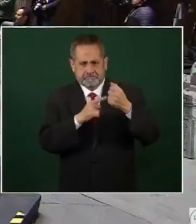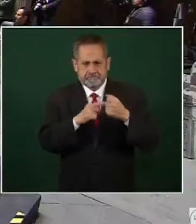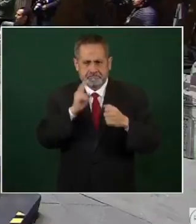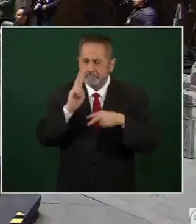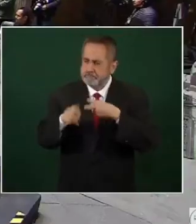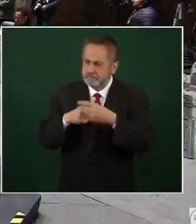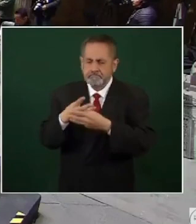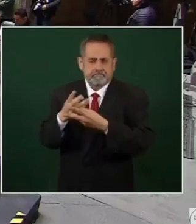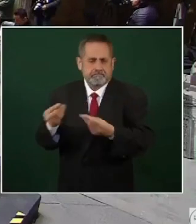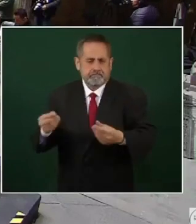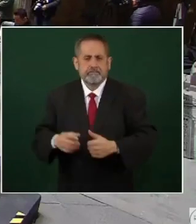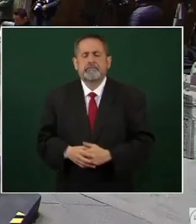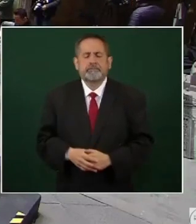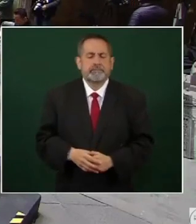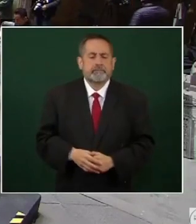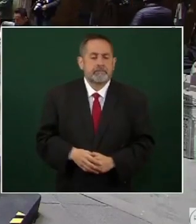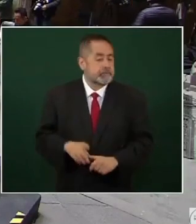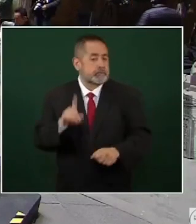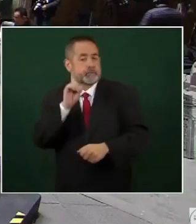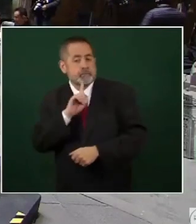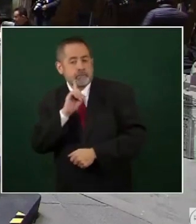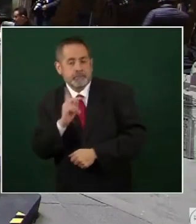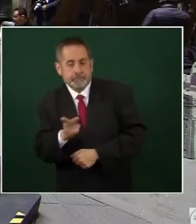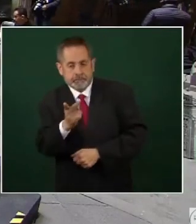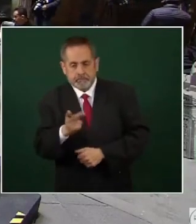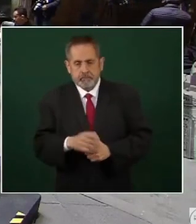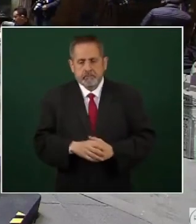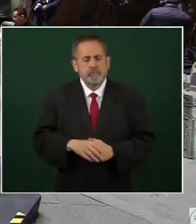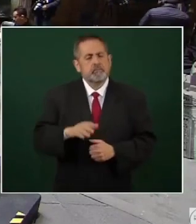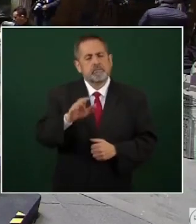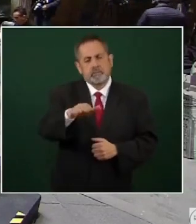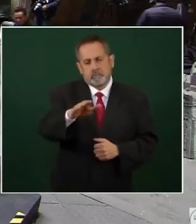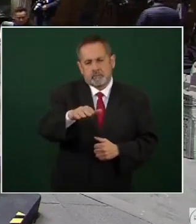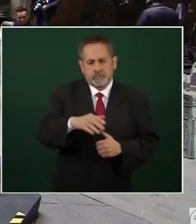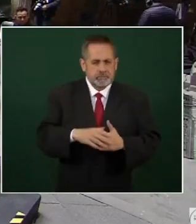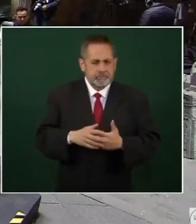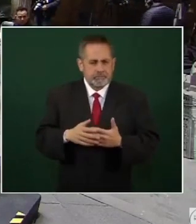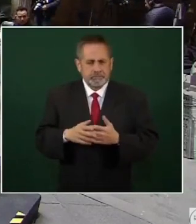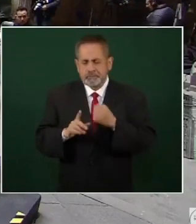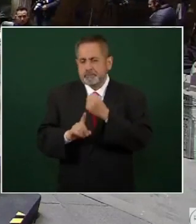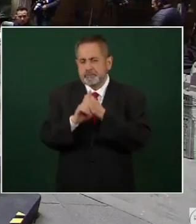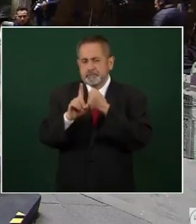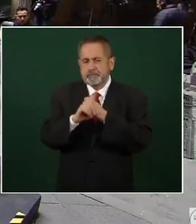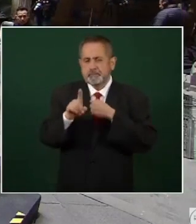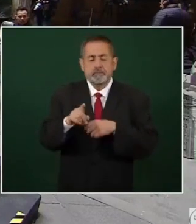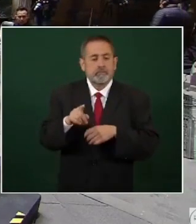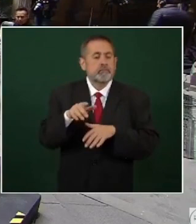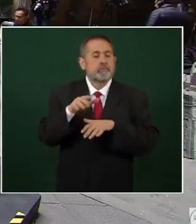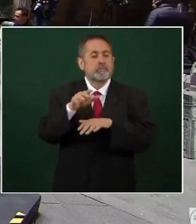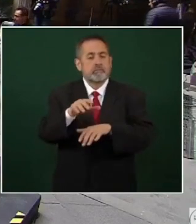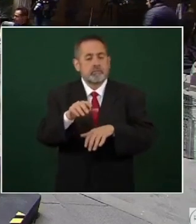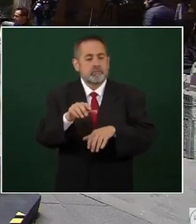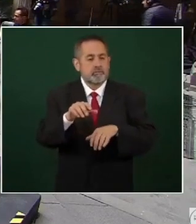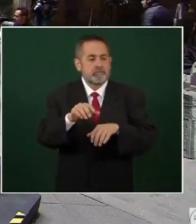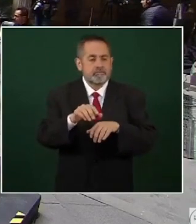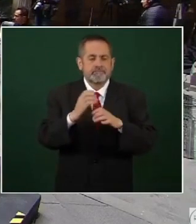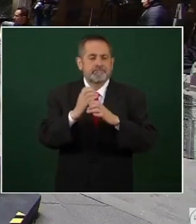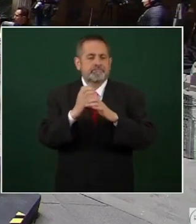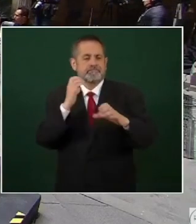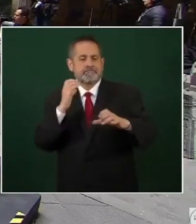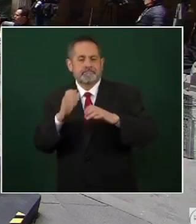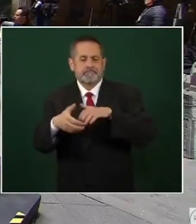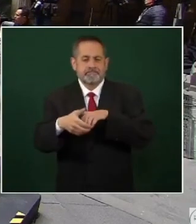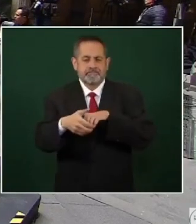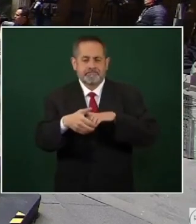presidente. Existe una problemática que afecta a la industria de autotransportes de carga federal.